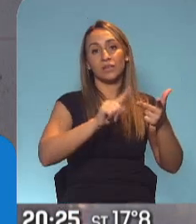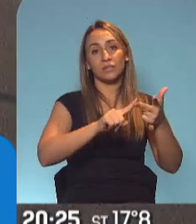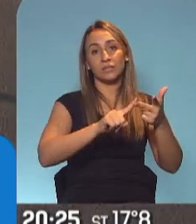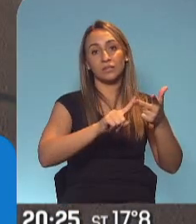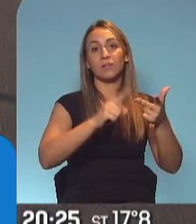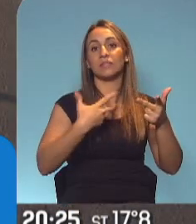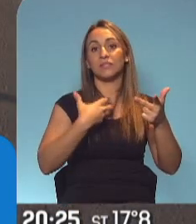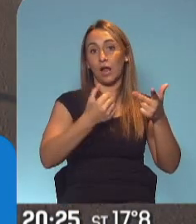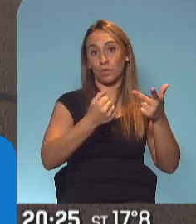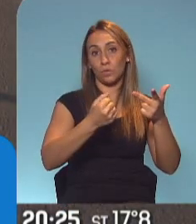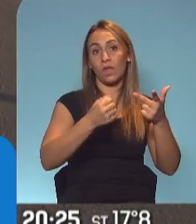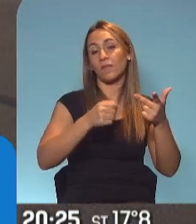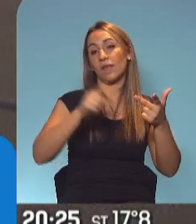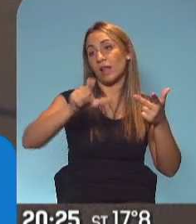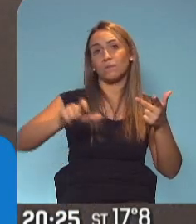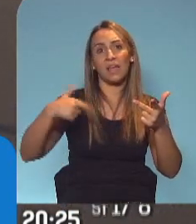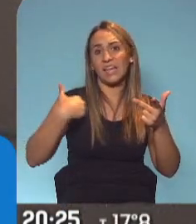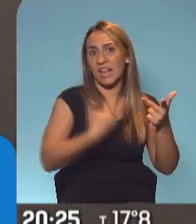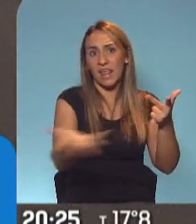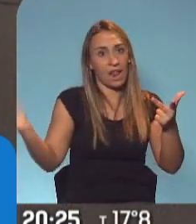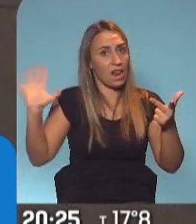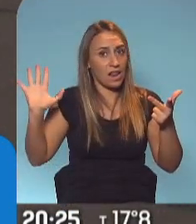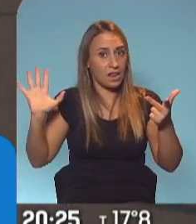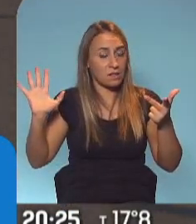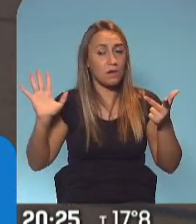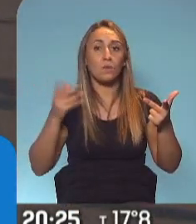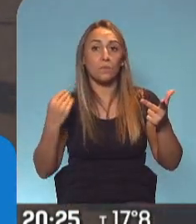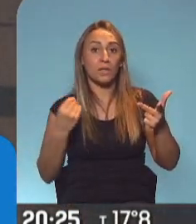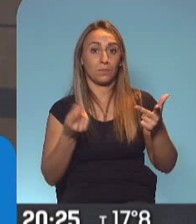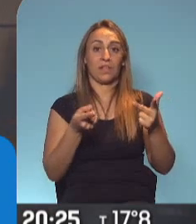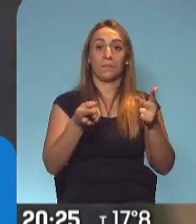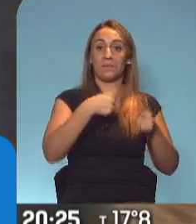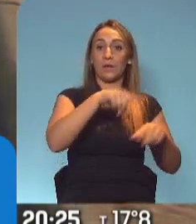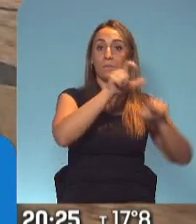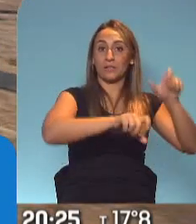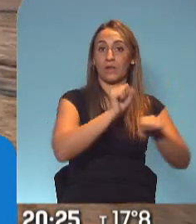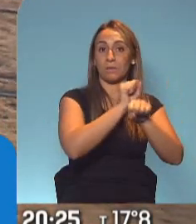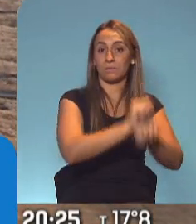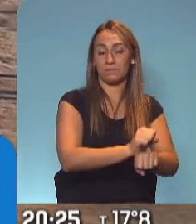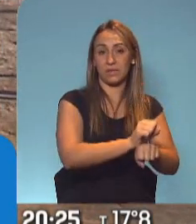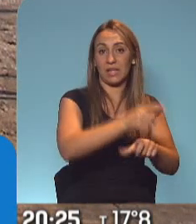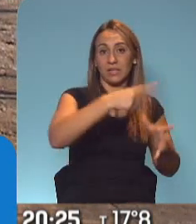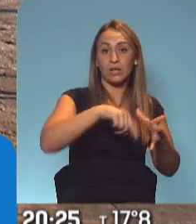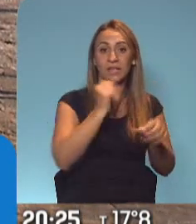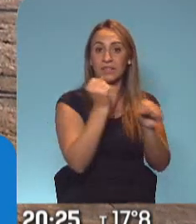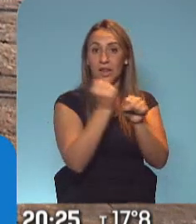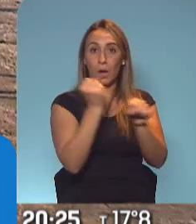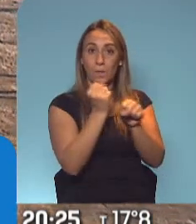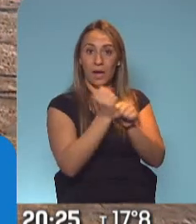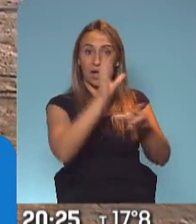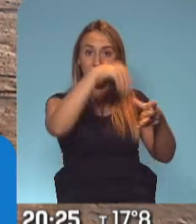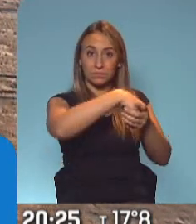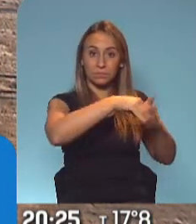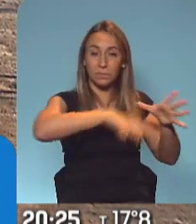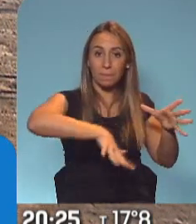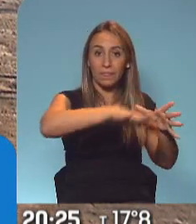salud de la población general. ¿Por qué? Porque los penitenciarios, las personas que trabajan en el sistema, son vectores,